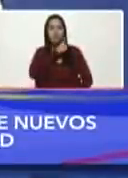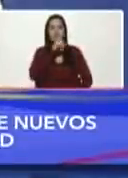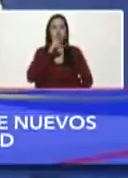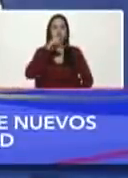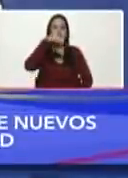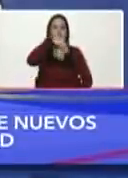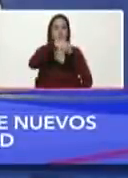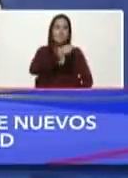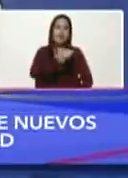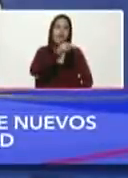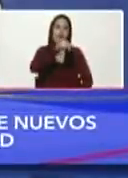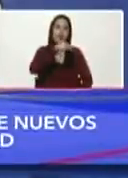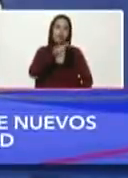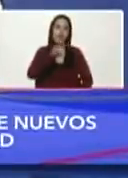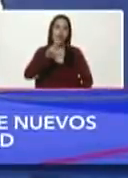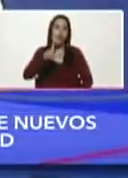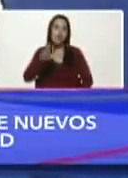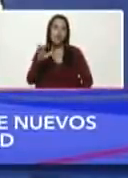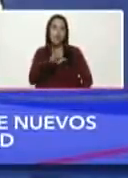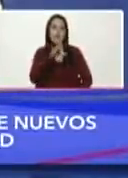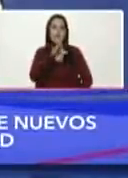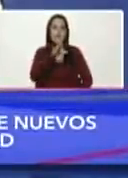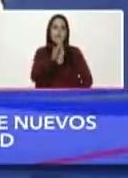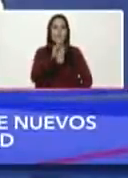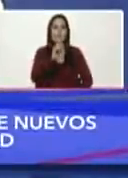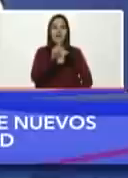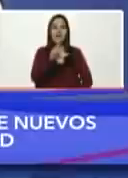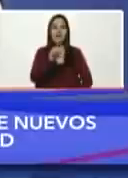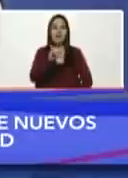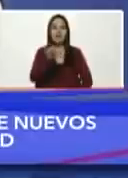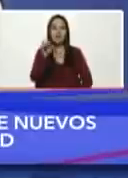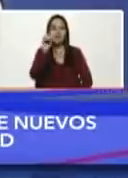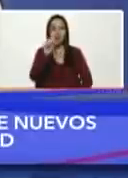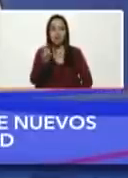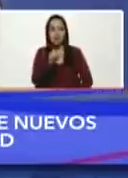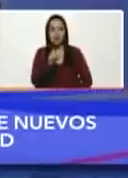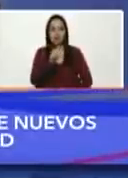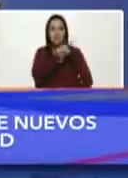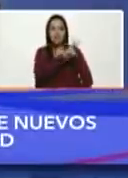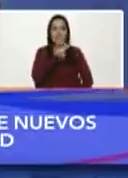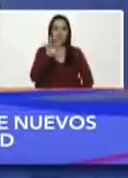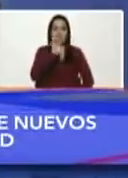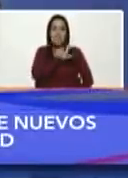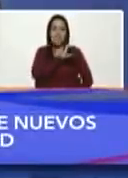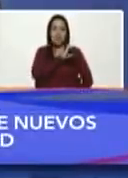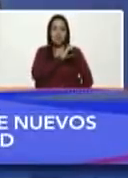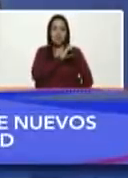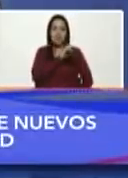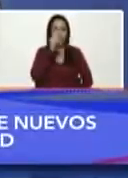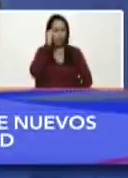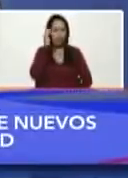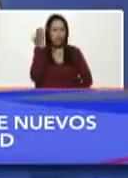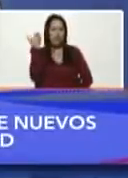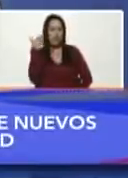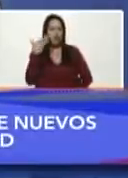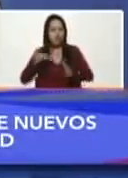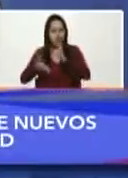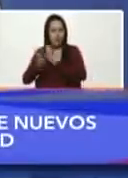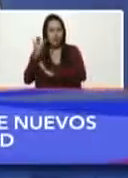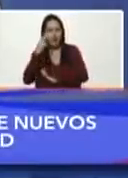Manuel Palacio Fajardo en el 23 de enero. En estos días fue a recorrerlo y a recordar.